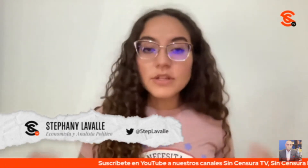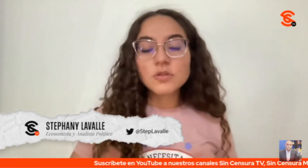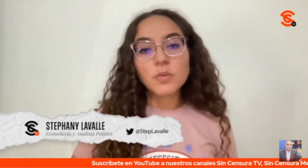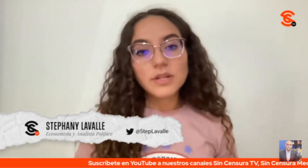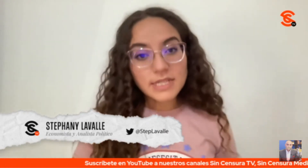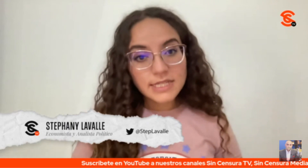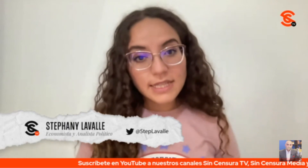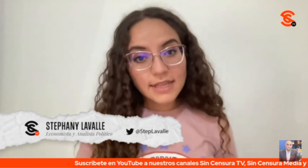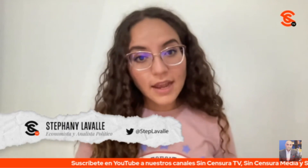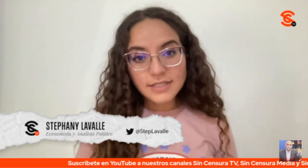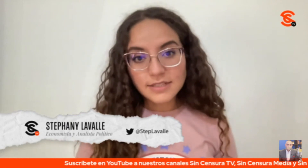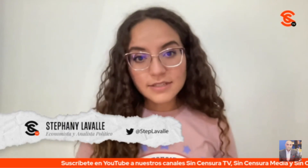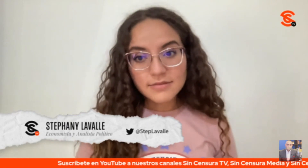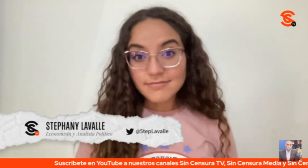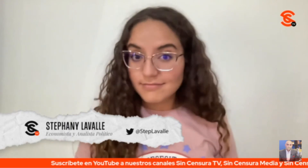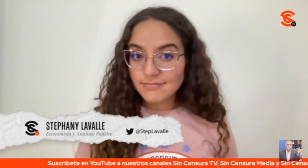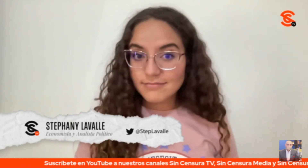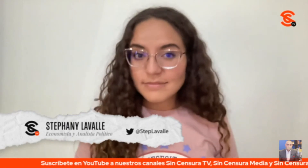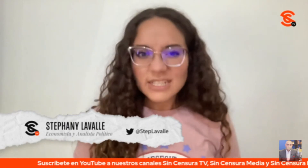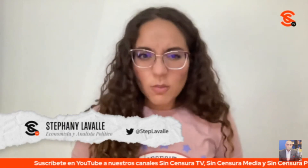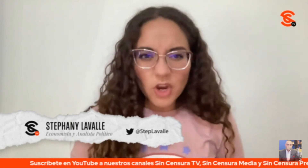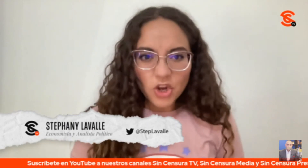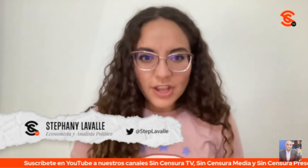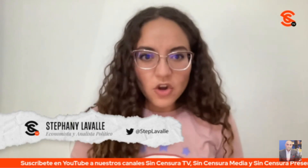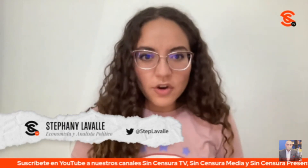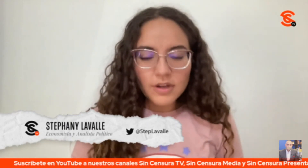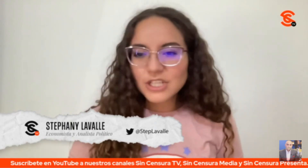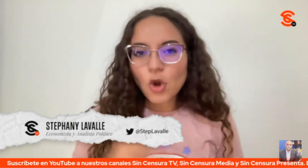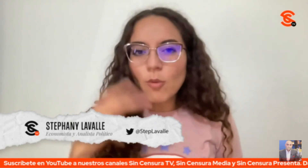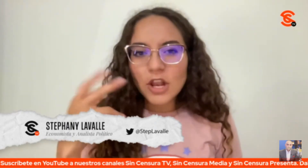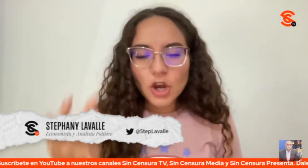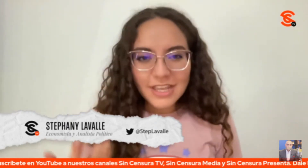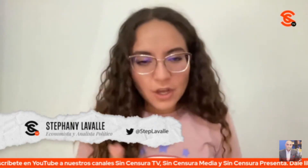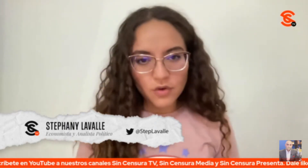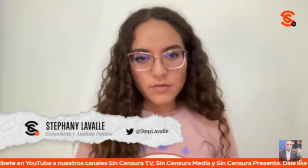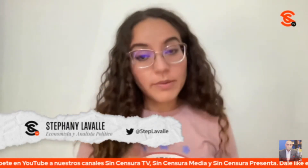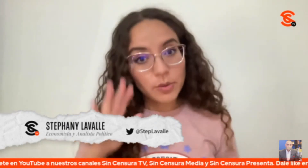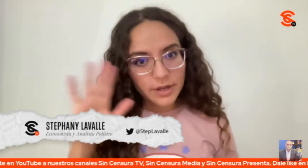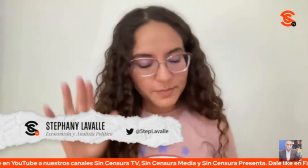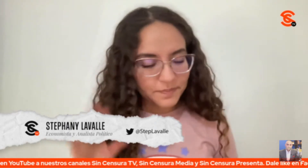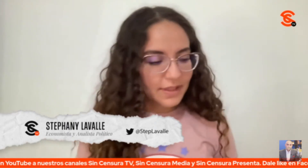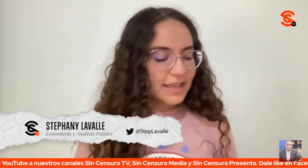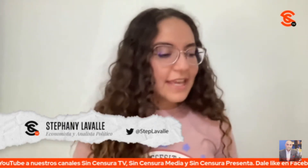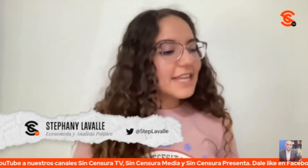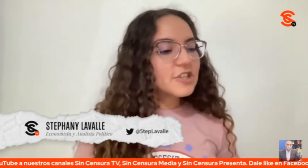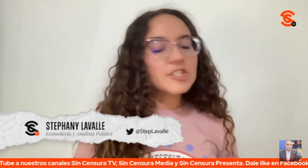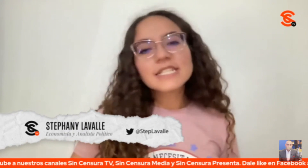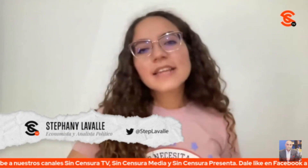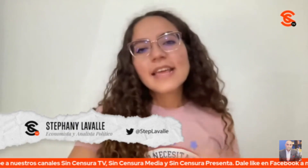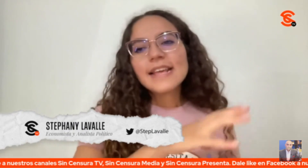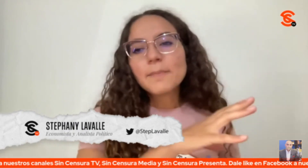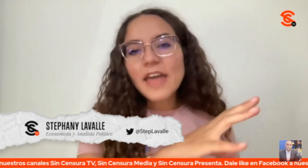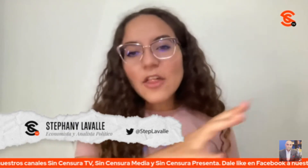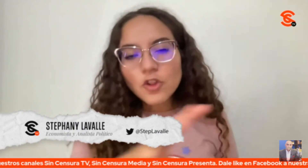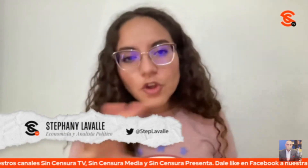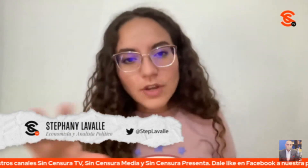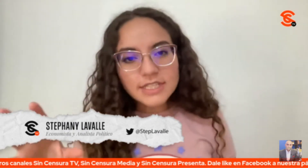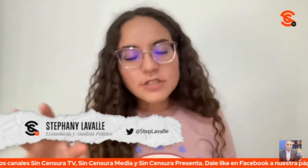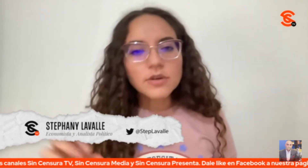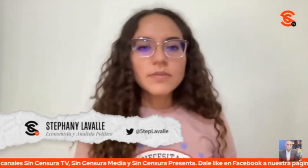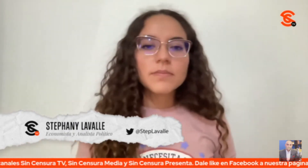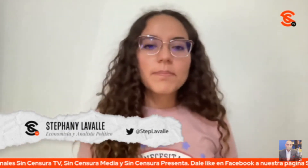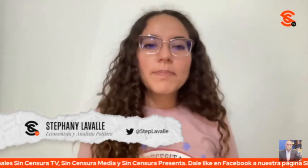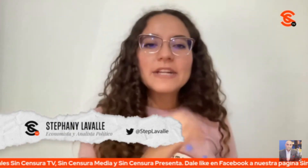porque no pueden sus policías estatales. Es como irónico, ¿no? Es como ilógico, pero bueno. Entonces, dado